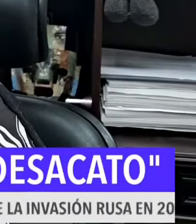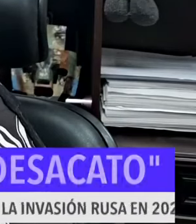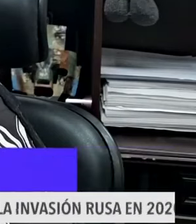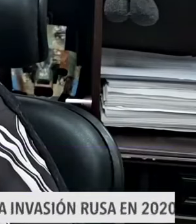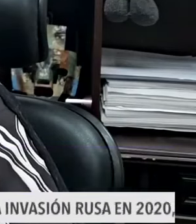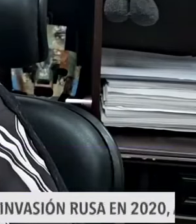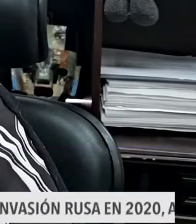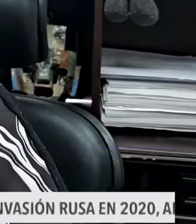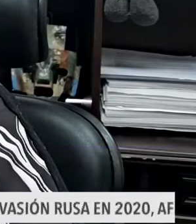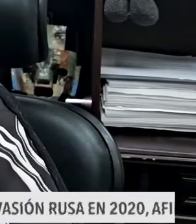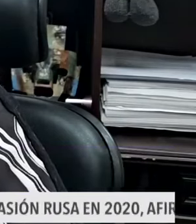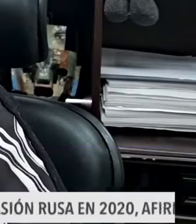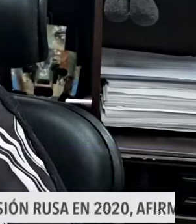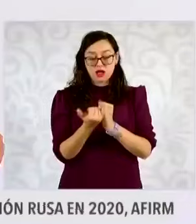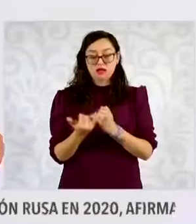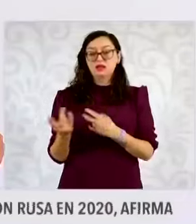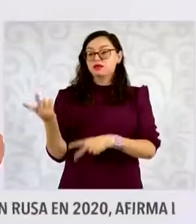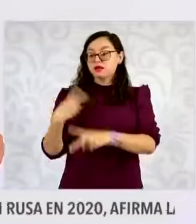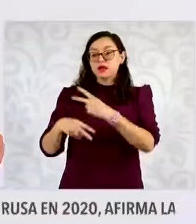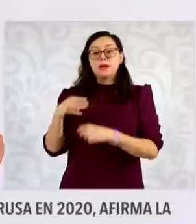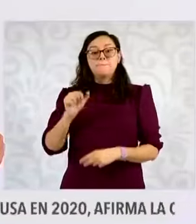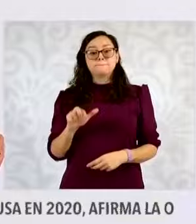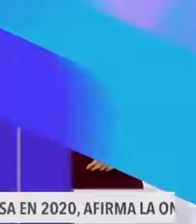la jueza Nancy Juárez.